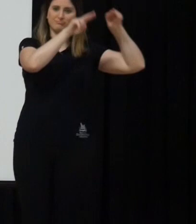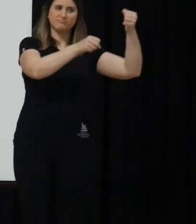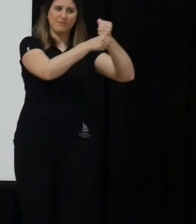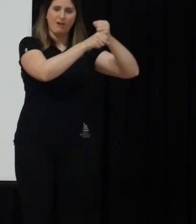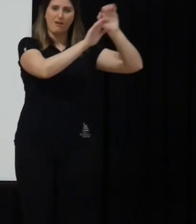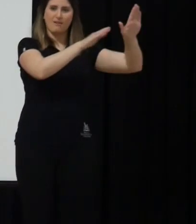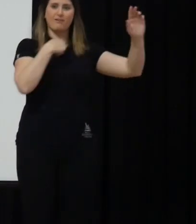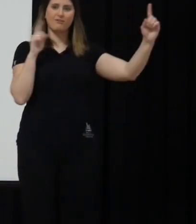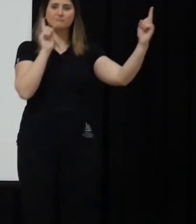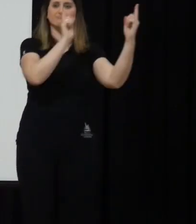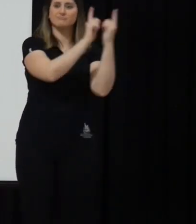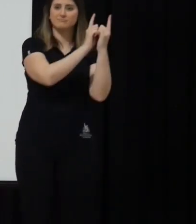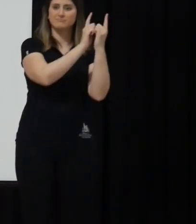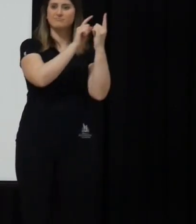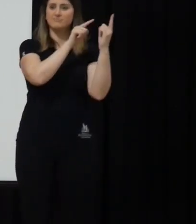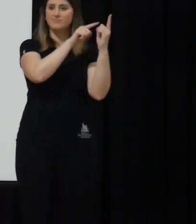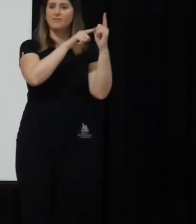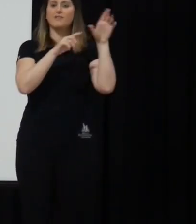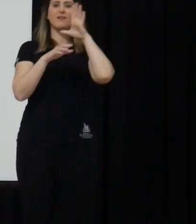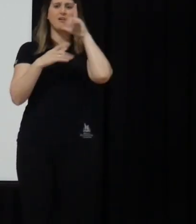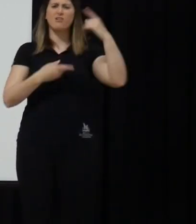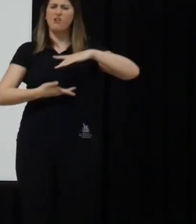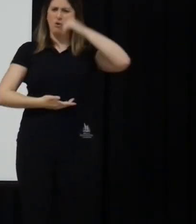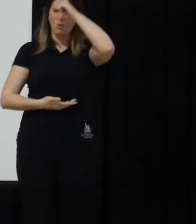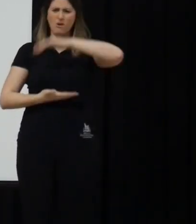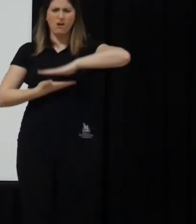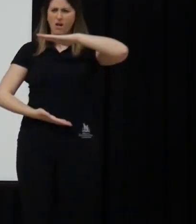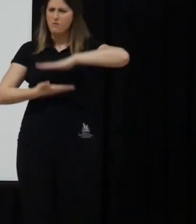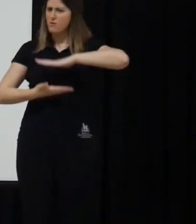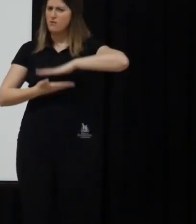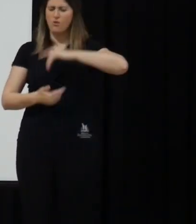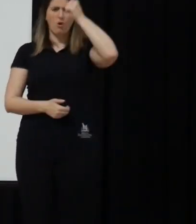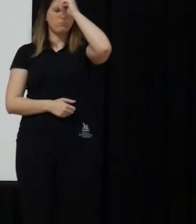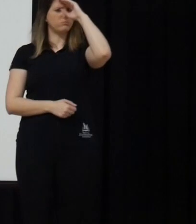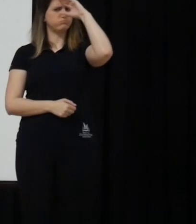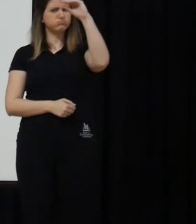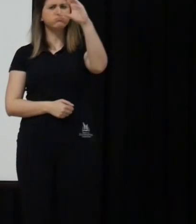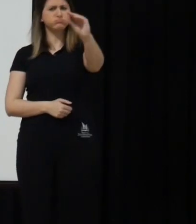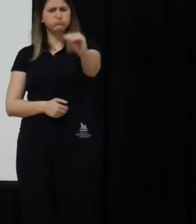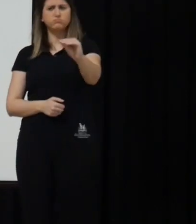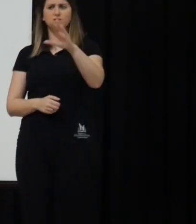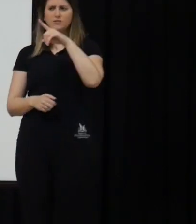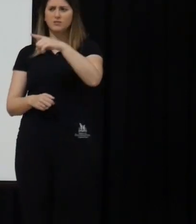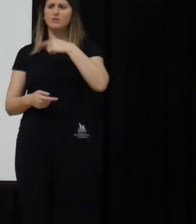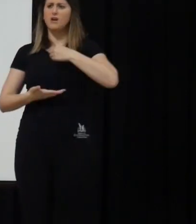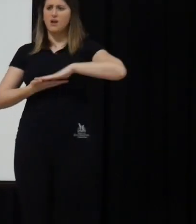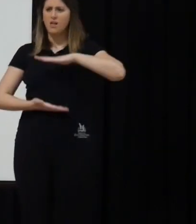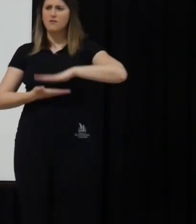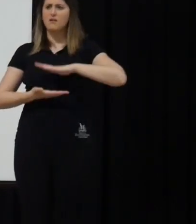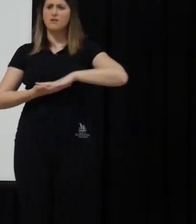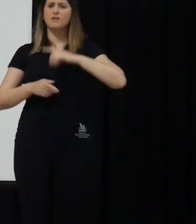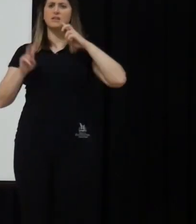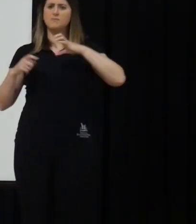ya veía en él un hombre de mucha capacidad, un hombre muy inteligente, con mucha capacidad